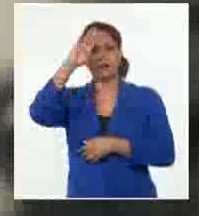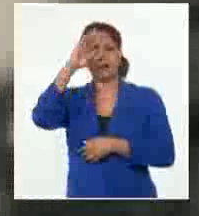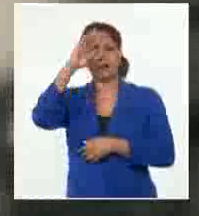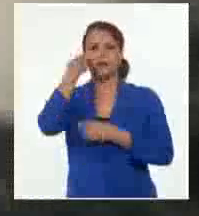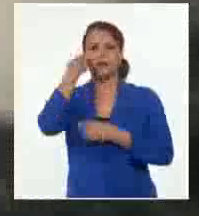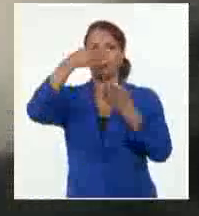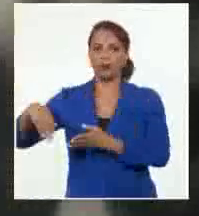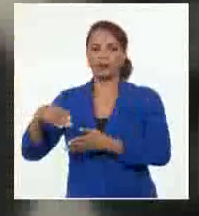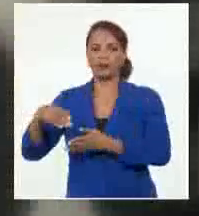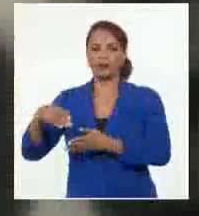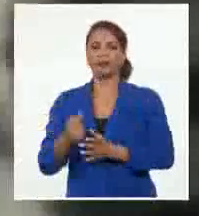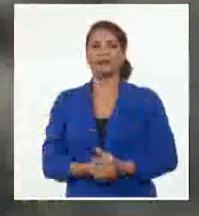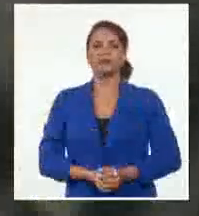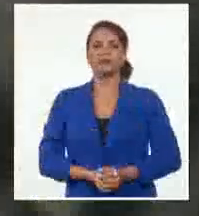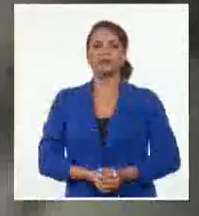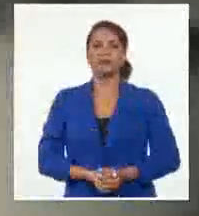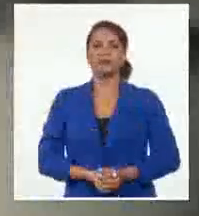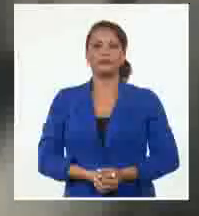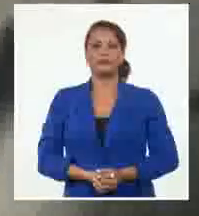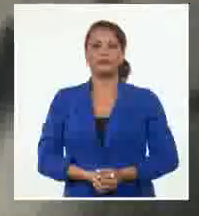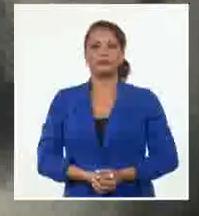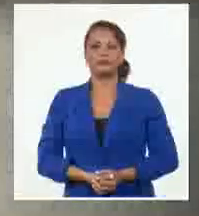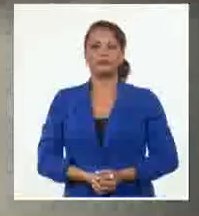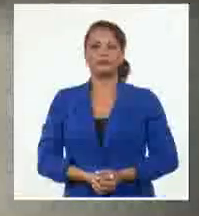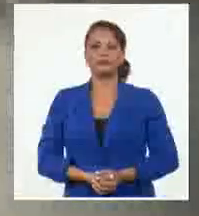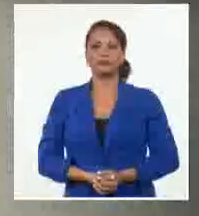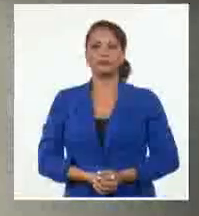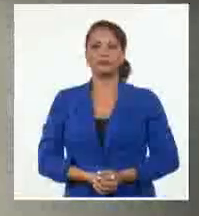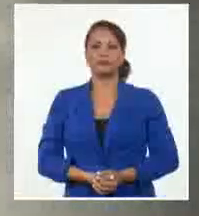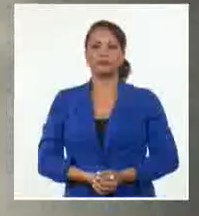annia Martínez real sistema informativo de la televisión cubana